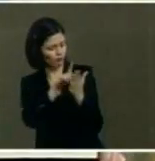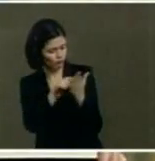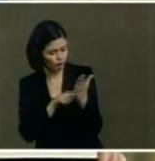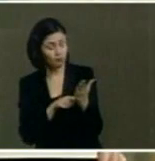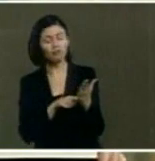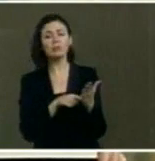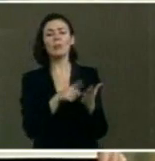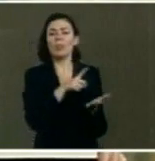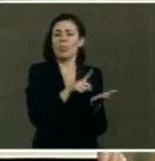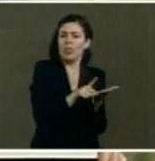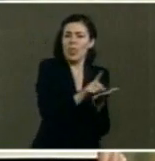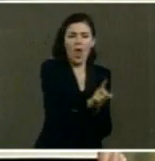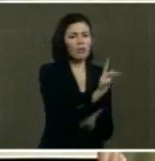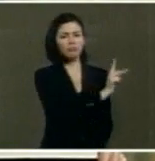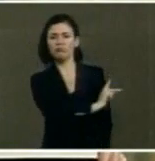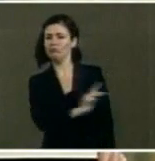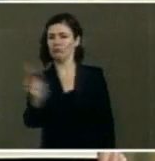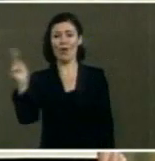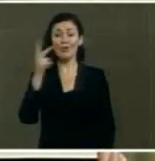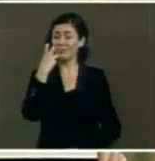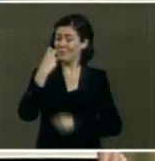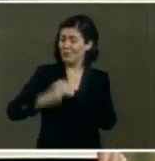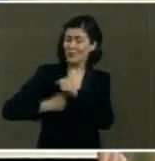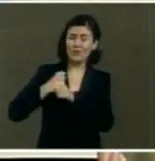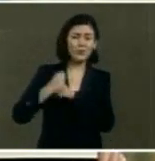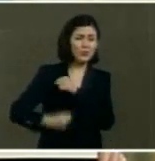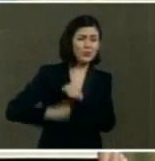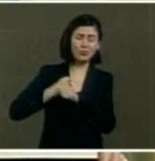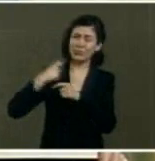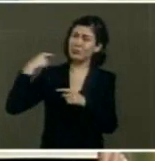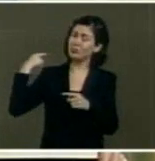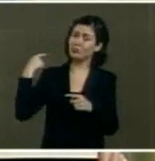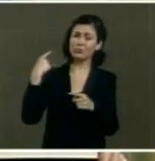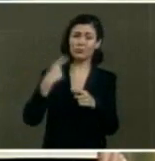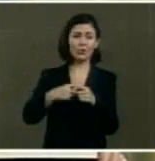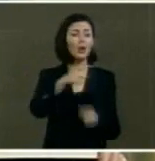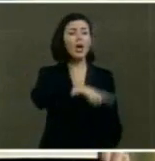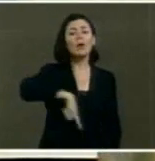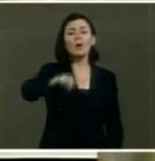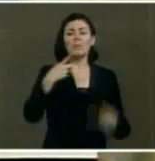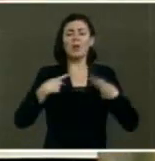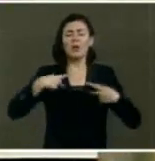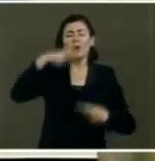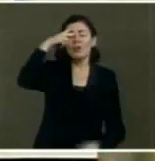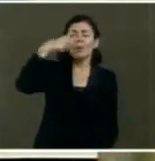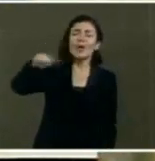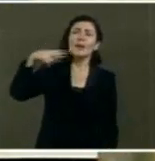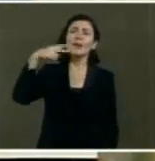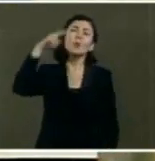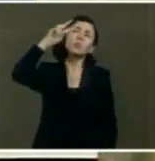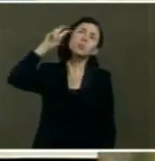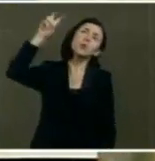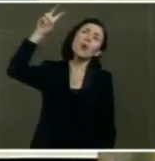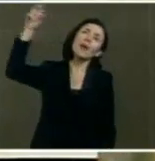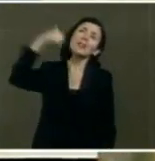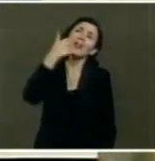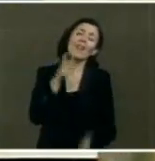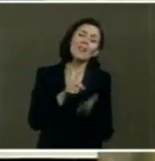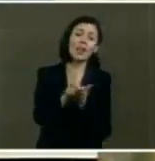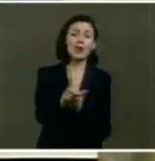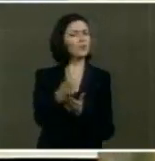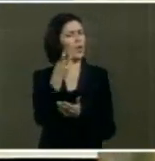muchas décadas como una aspiración de los mexicanos. Hoy estamos convirtiendo muchos